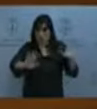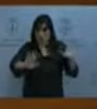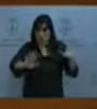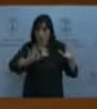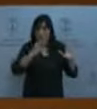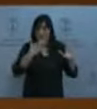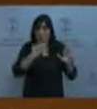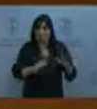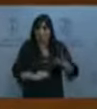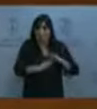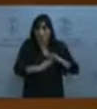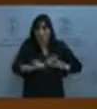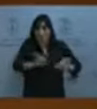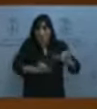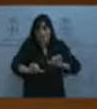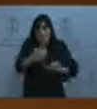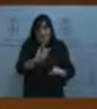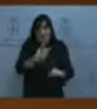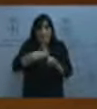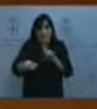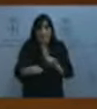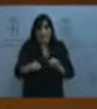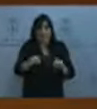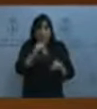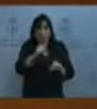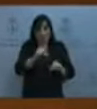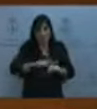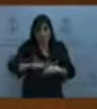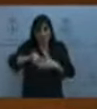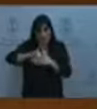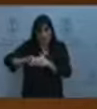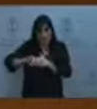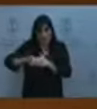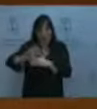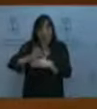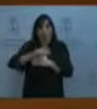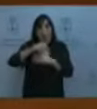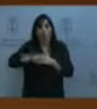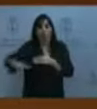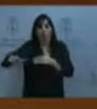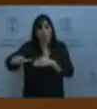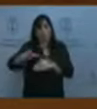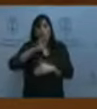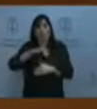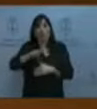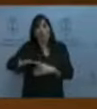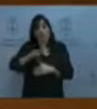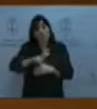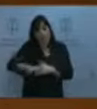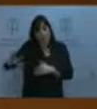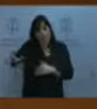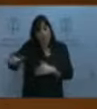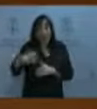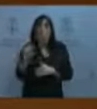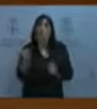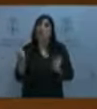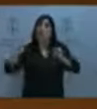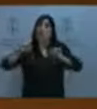las aguas interiores del Caladero Noroeste. Para el Caladero Noroeste, ¿qué hace falta? Acuerdo de las comunidades autónomas y del